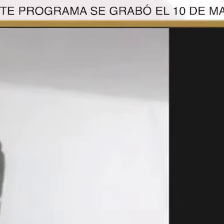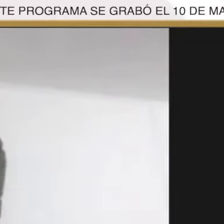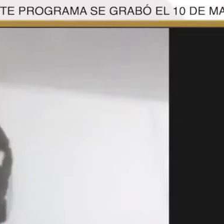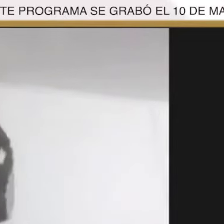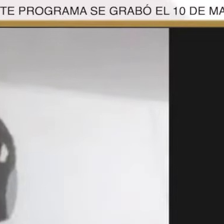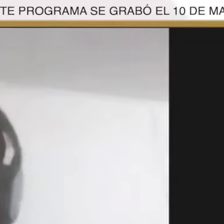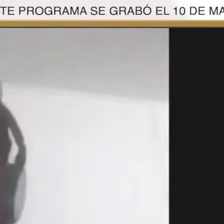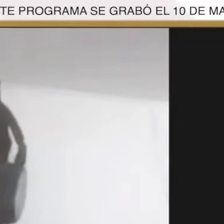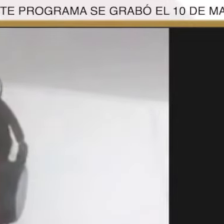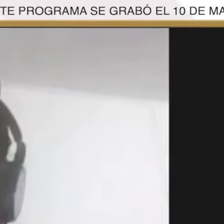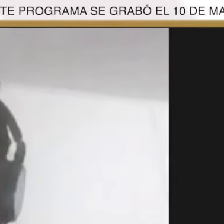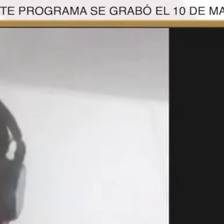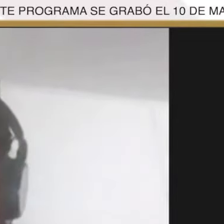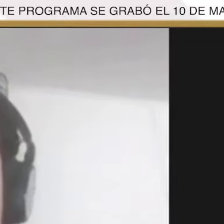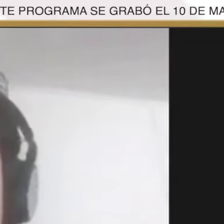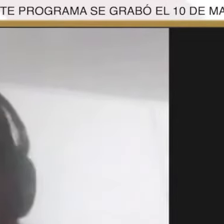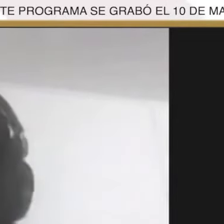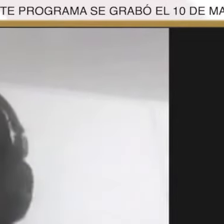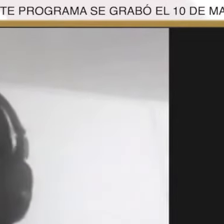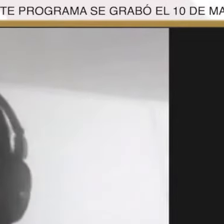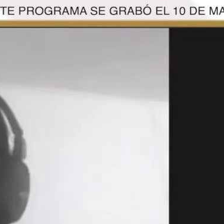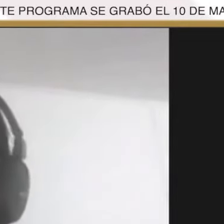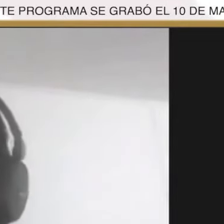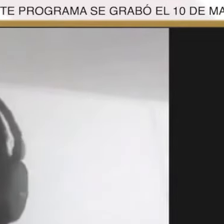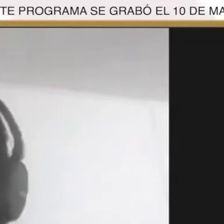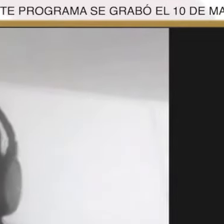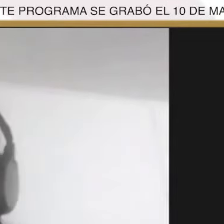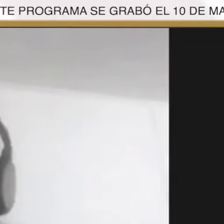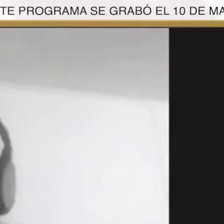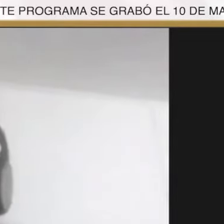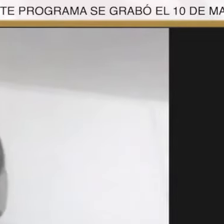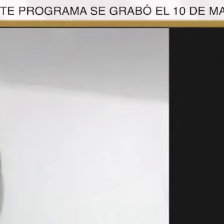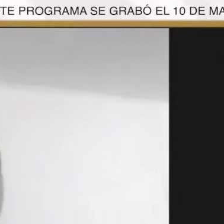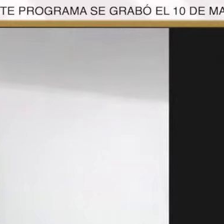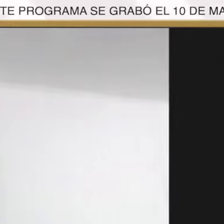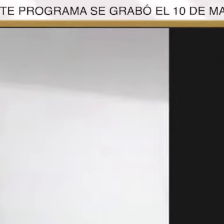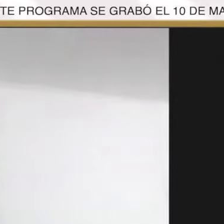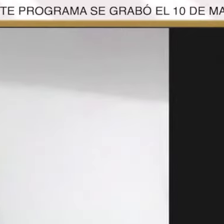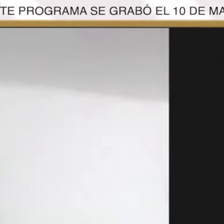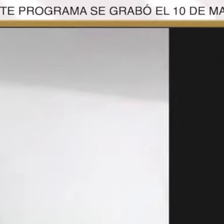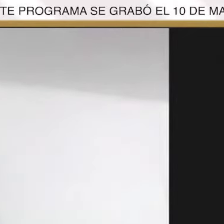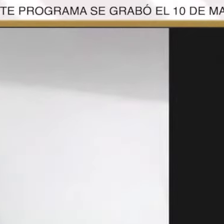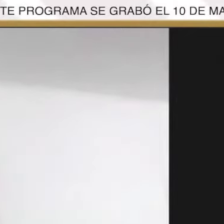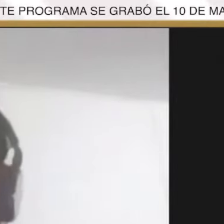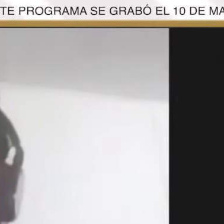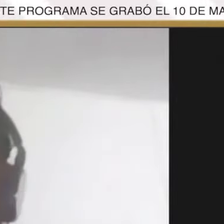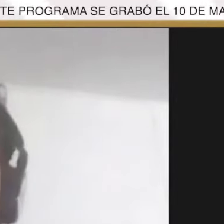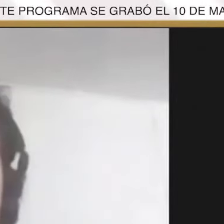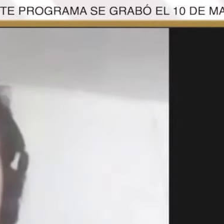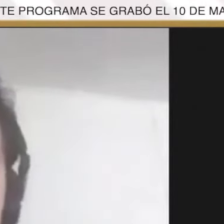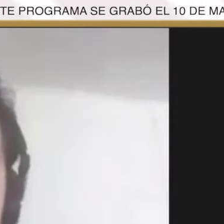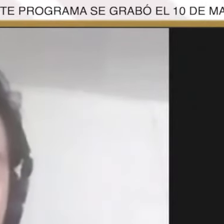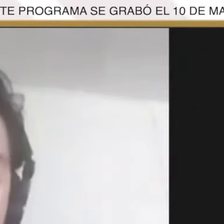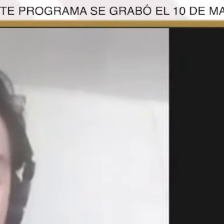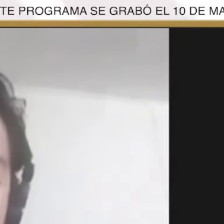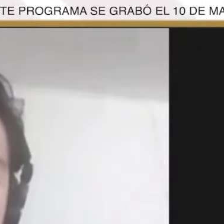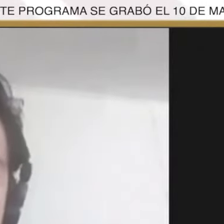la saturación de servicios por COVID-19. Entonces, creo que ahí sí es